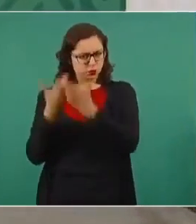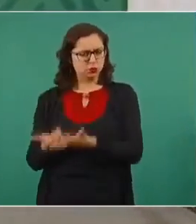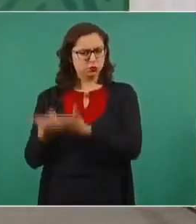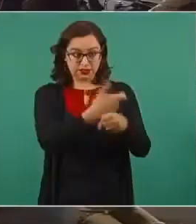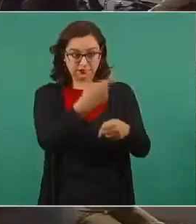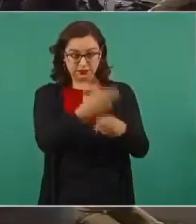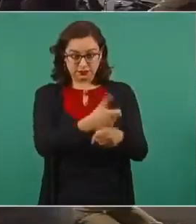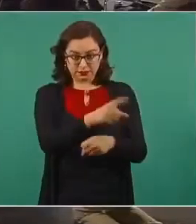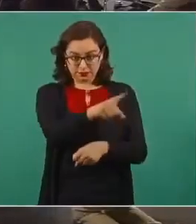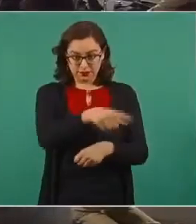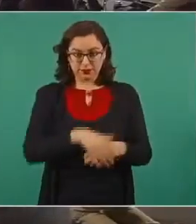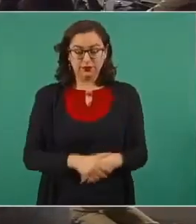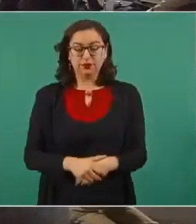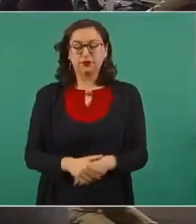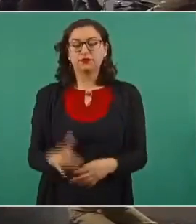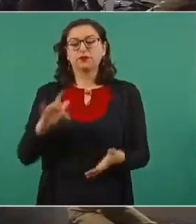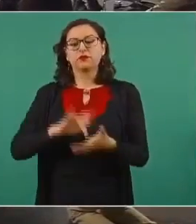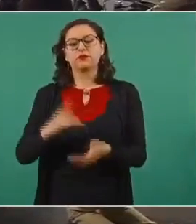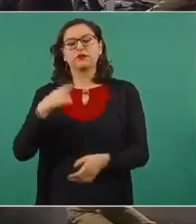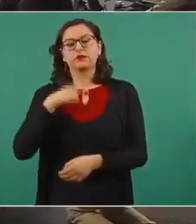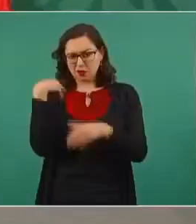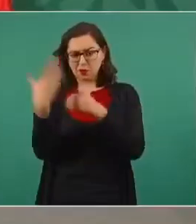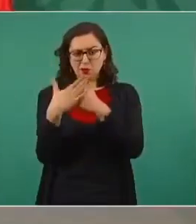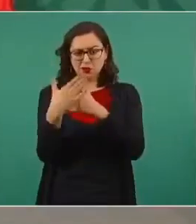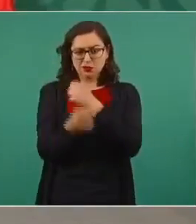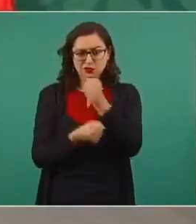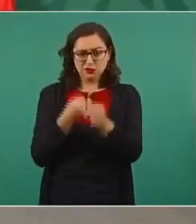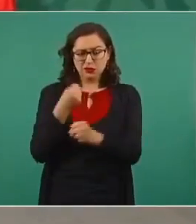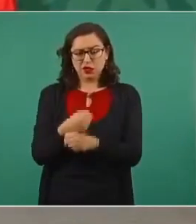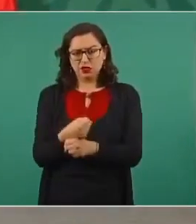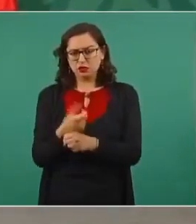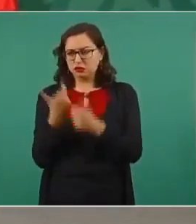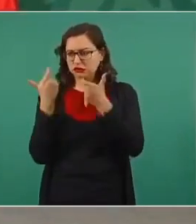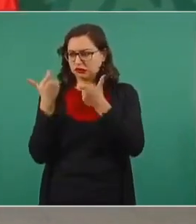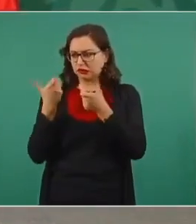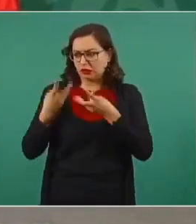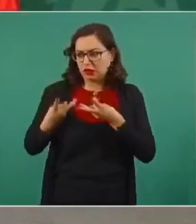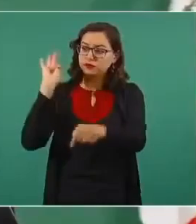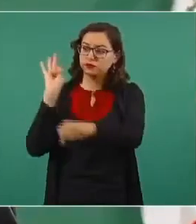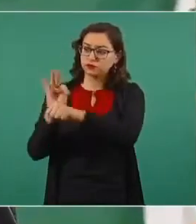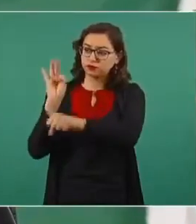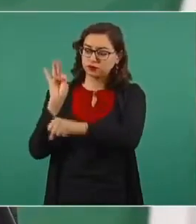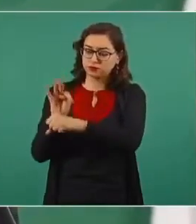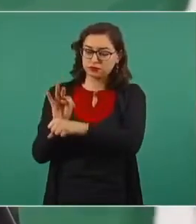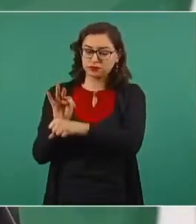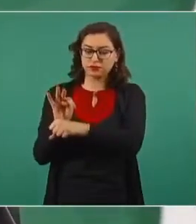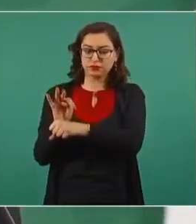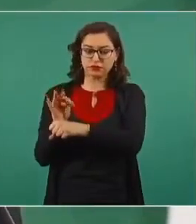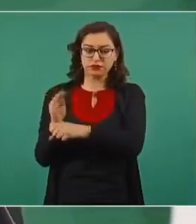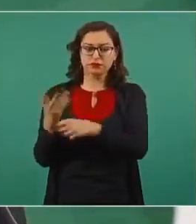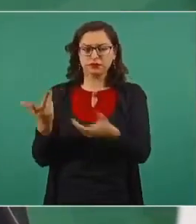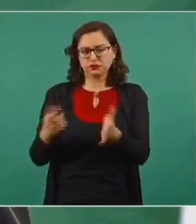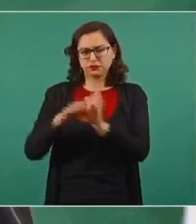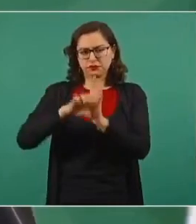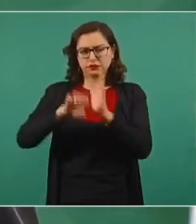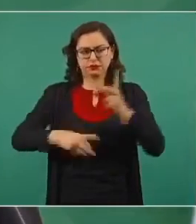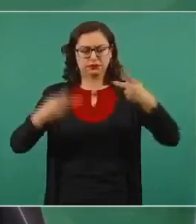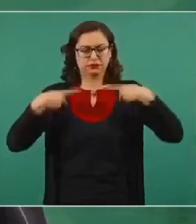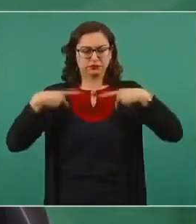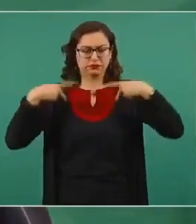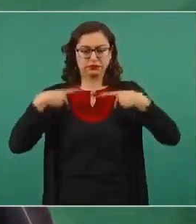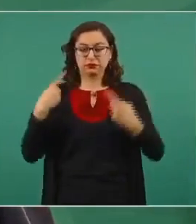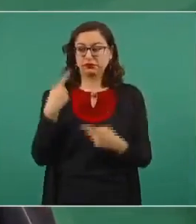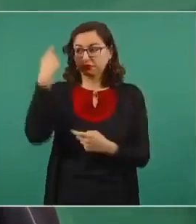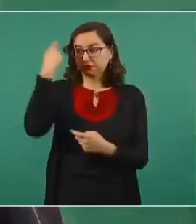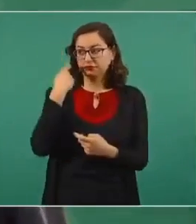No vamos a tener problemas para financiar proyectos. Como es el caso de las pensiones a los adultos